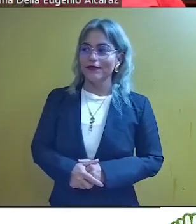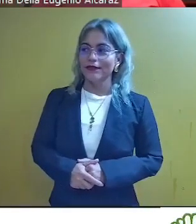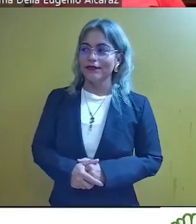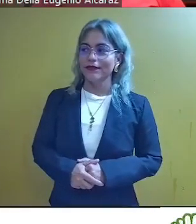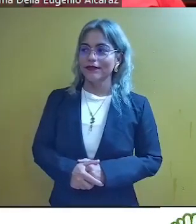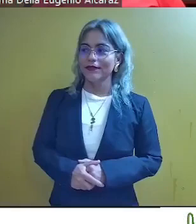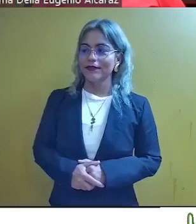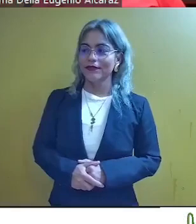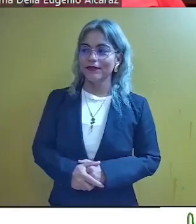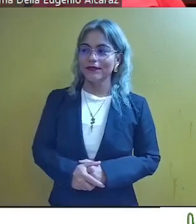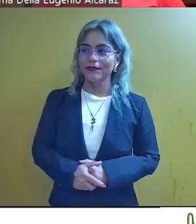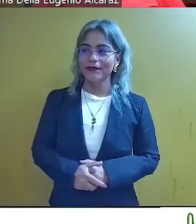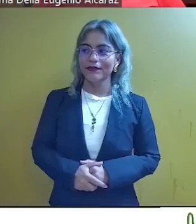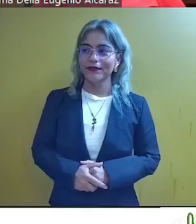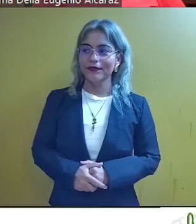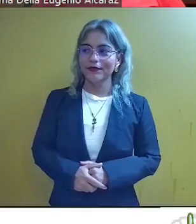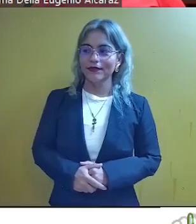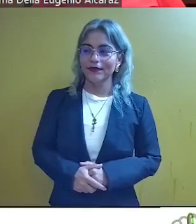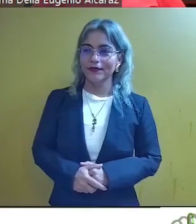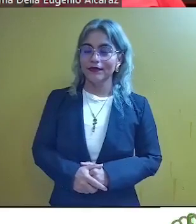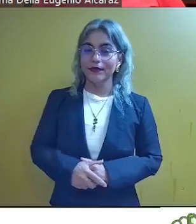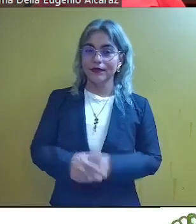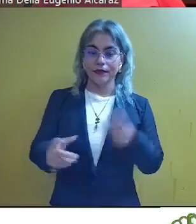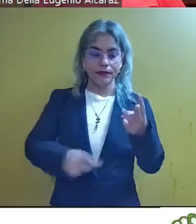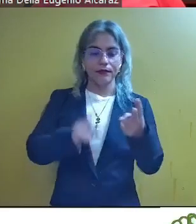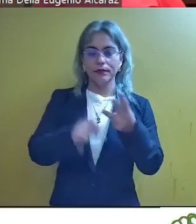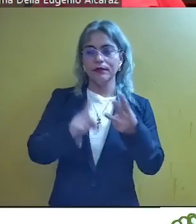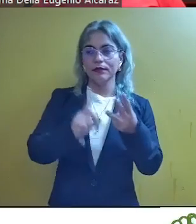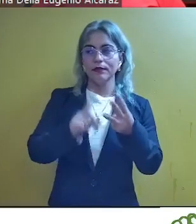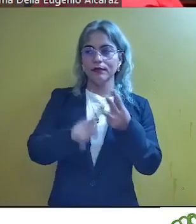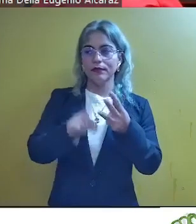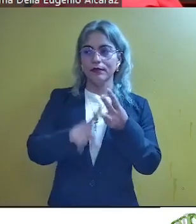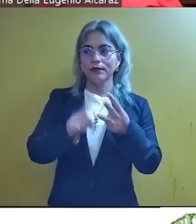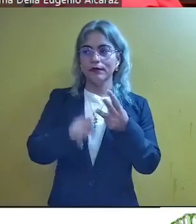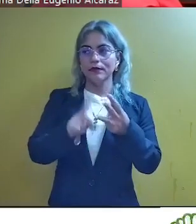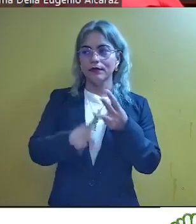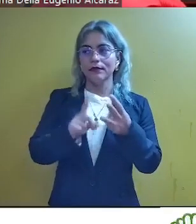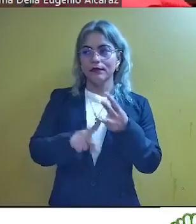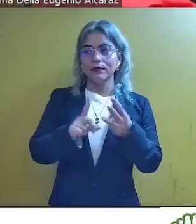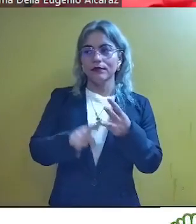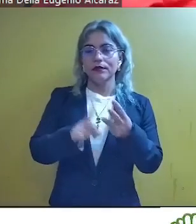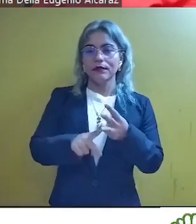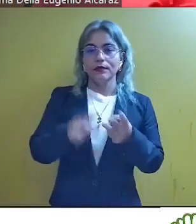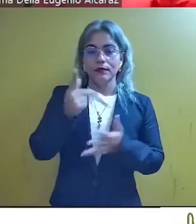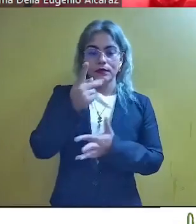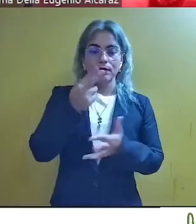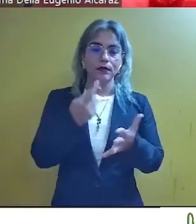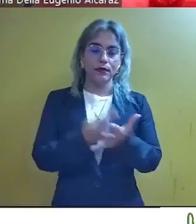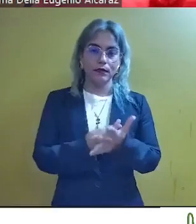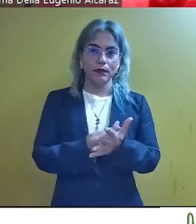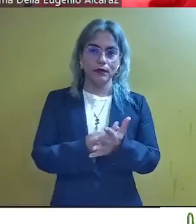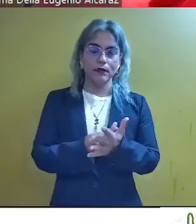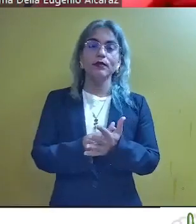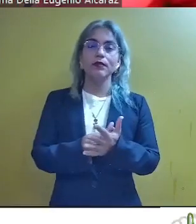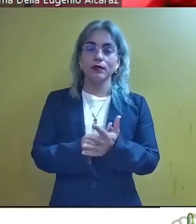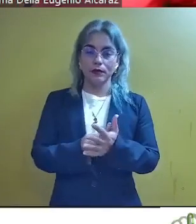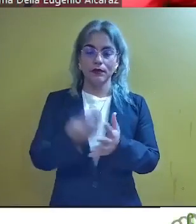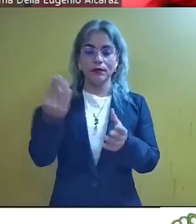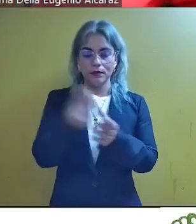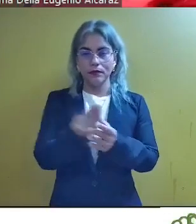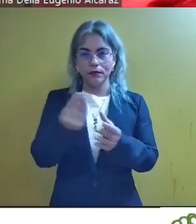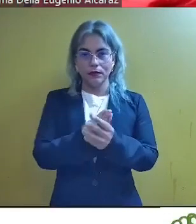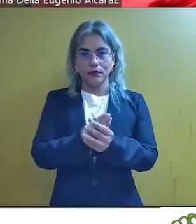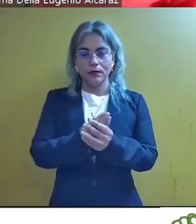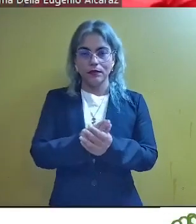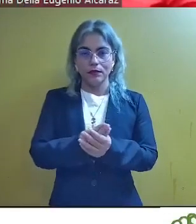El siguiente asunto, tercer asunto listado para analizar y resolver, se trata de un proyecto de resolución relativo al expediente